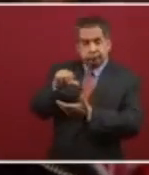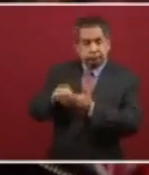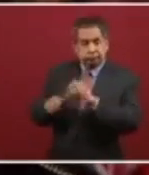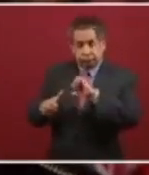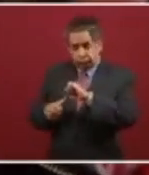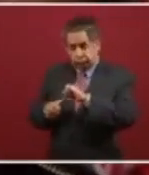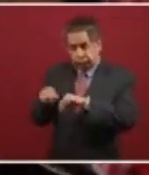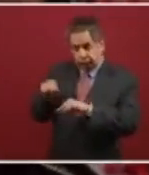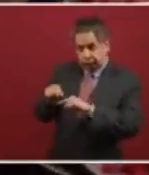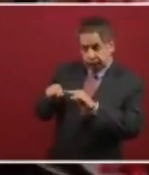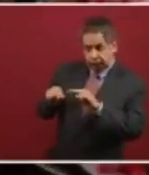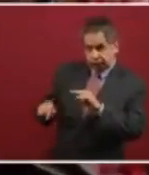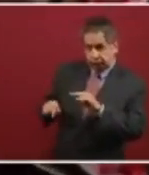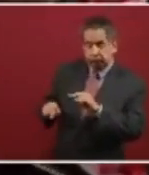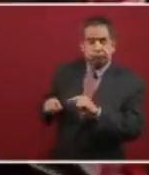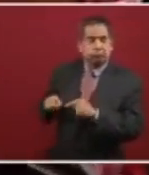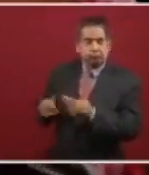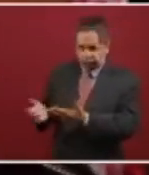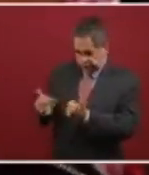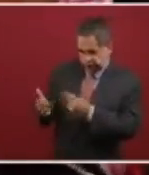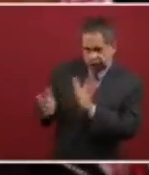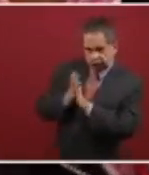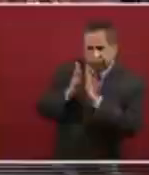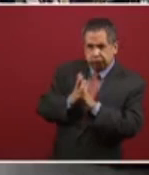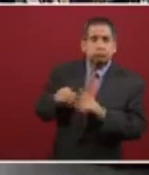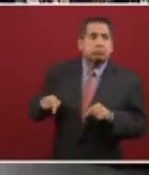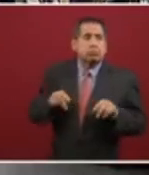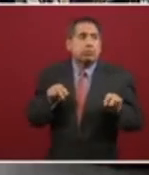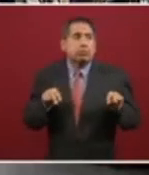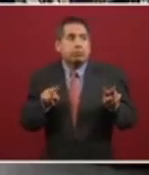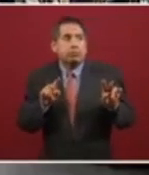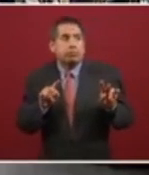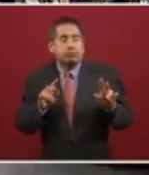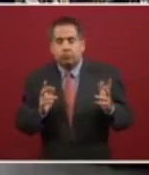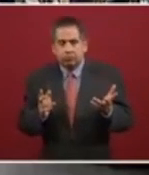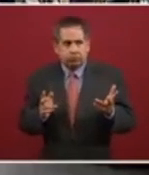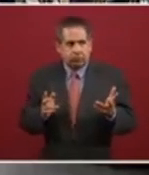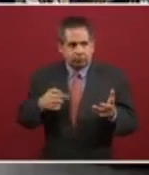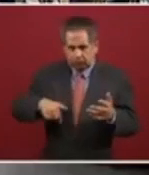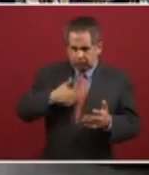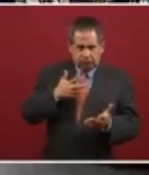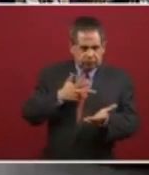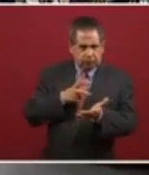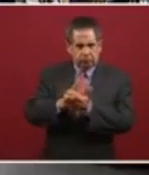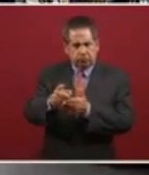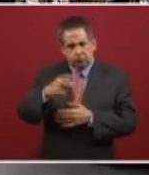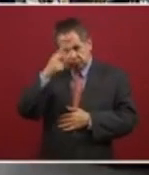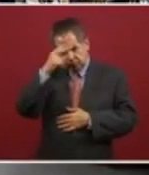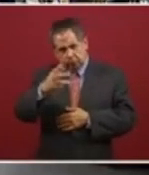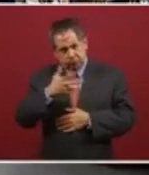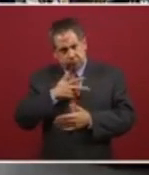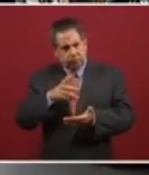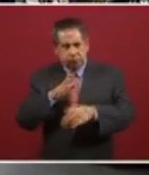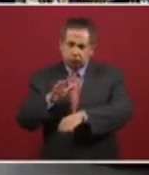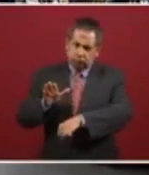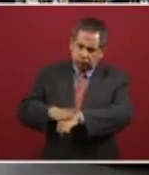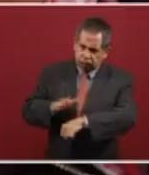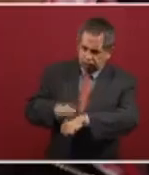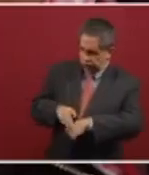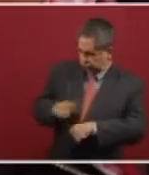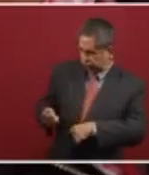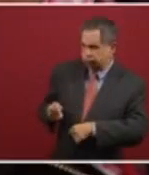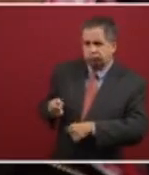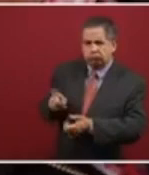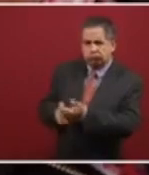ahorita parecen meros espectadores? Es decir, tenemos todo el derecho, México, de exigirles a ellos